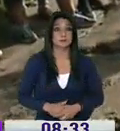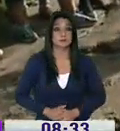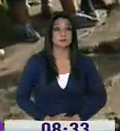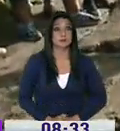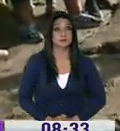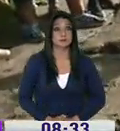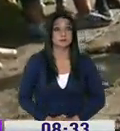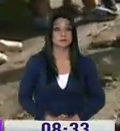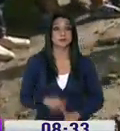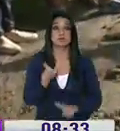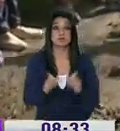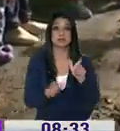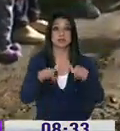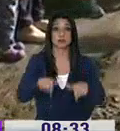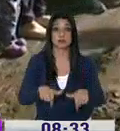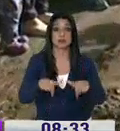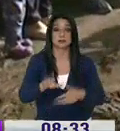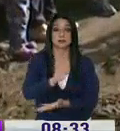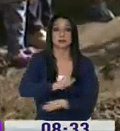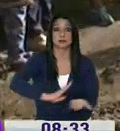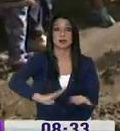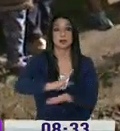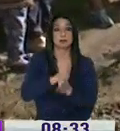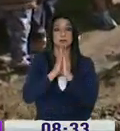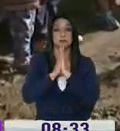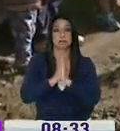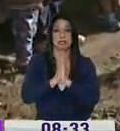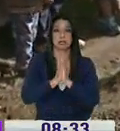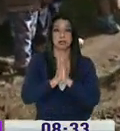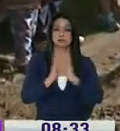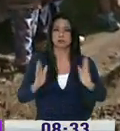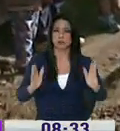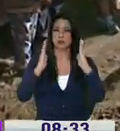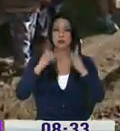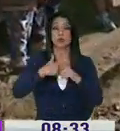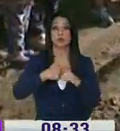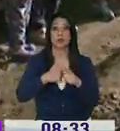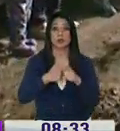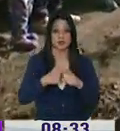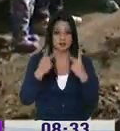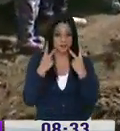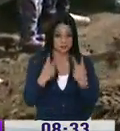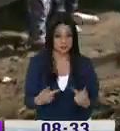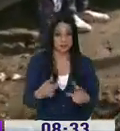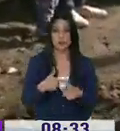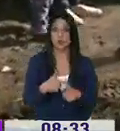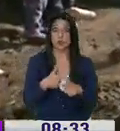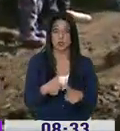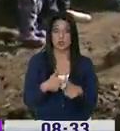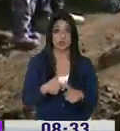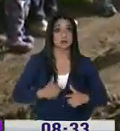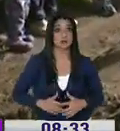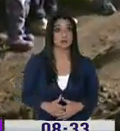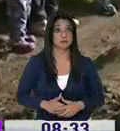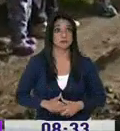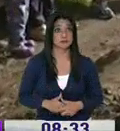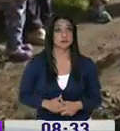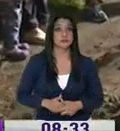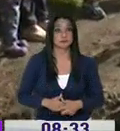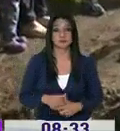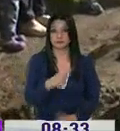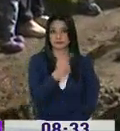parte de los moradores de acá del barrio para que esta atención sea urgente porque lo estamos viendo es sumamente grave si como dijo